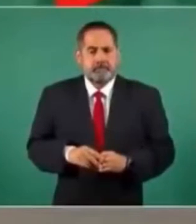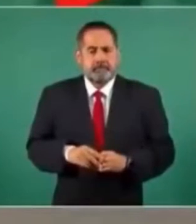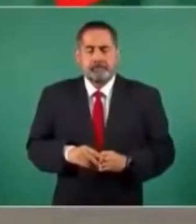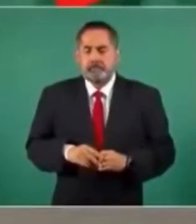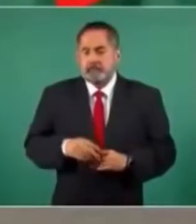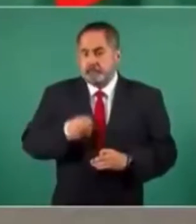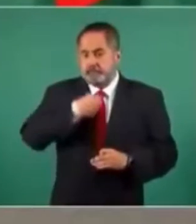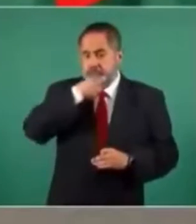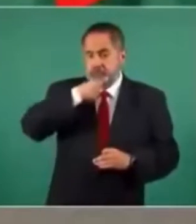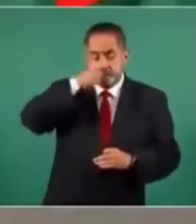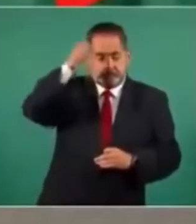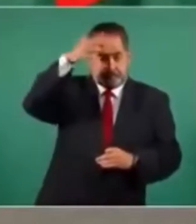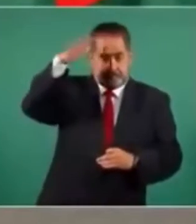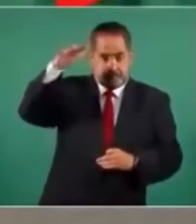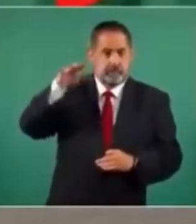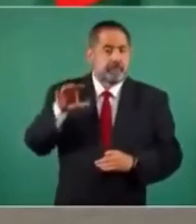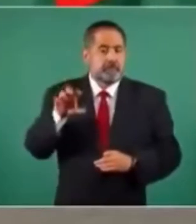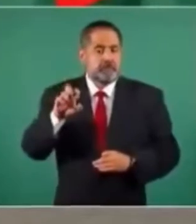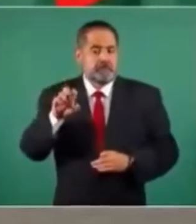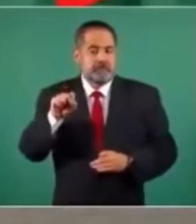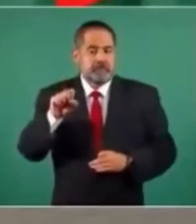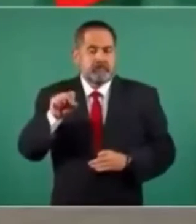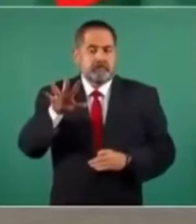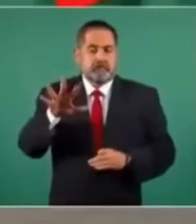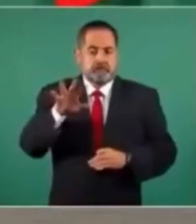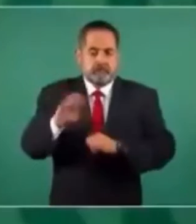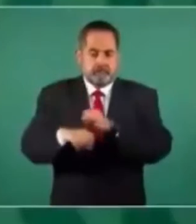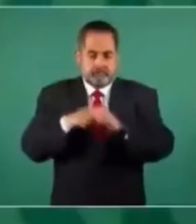adultos mayores de 65 años